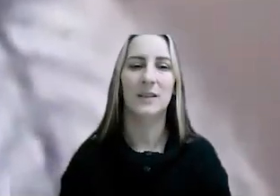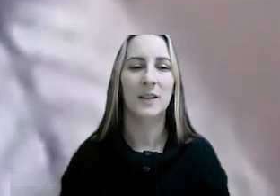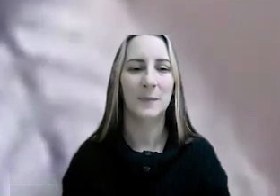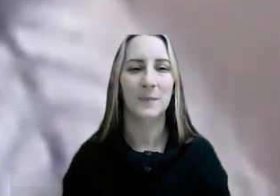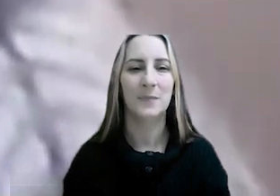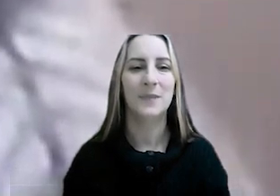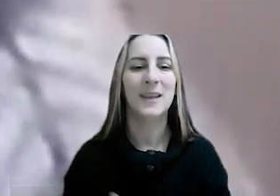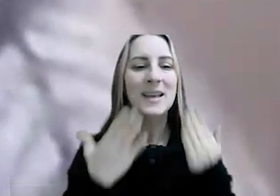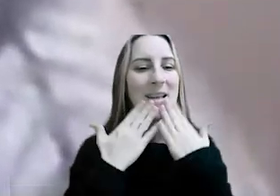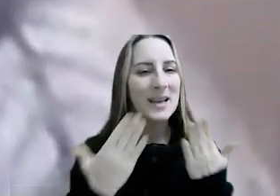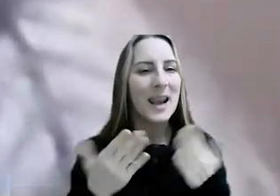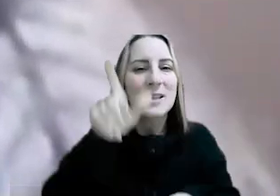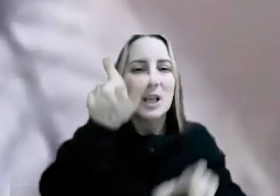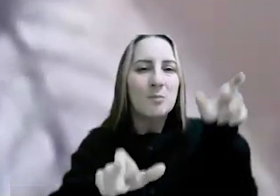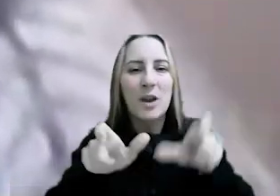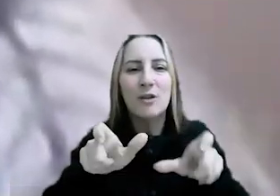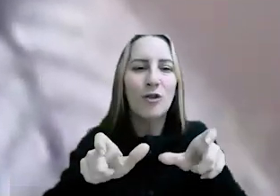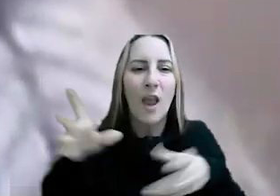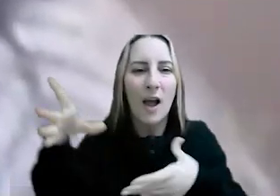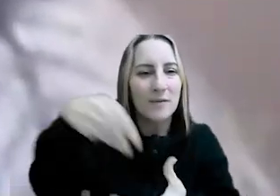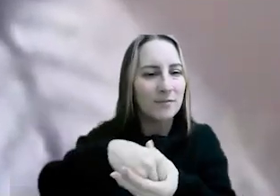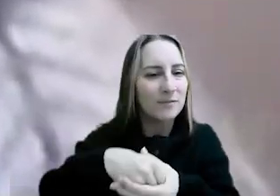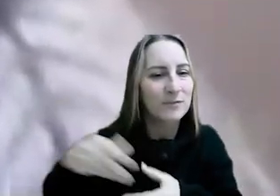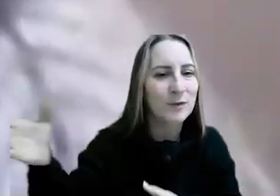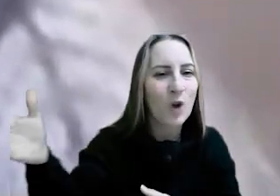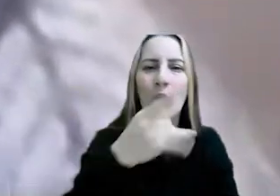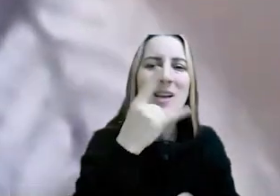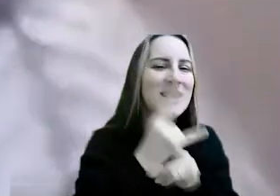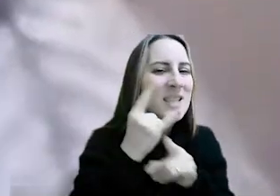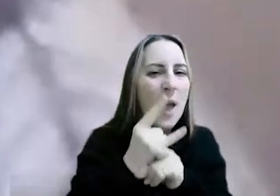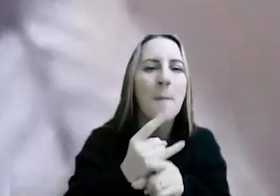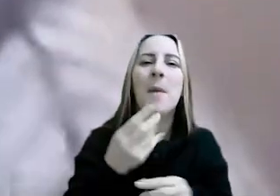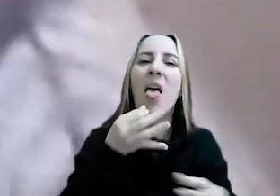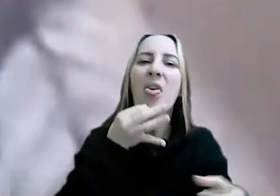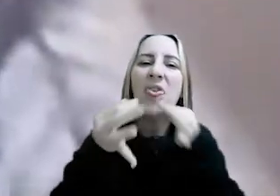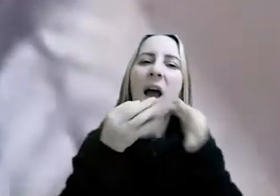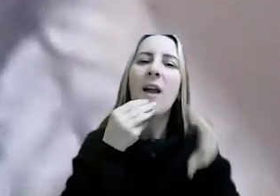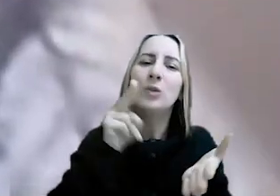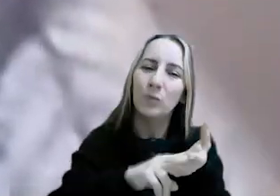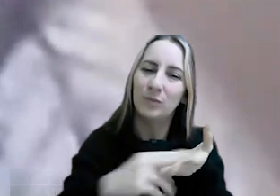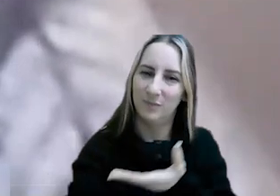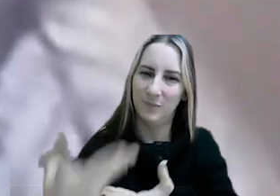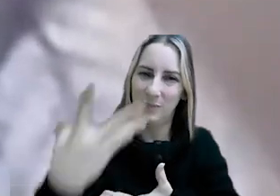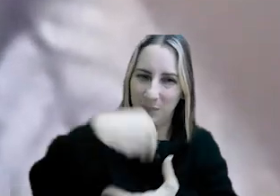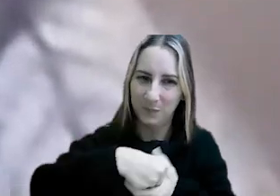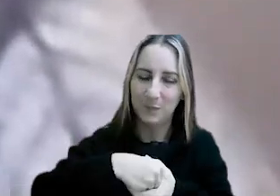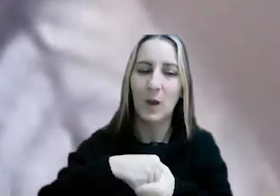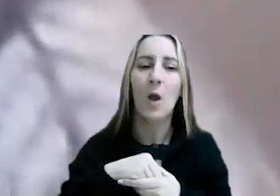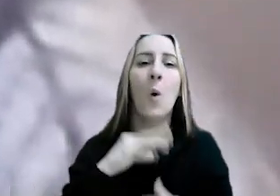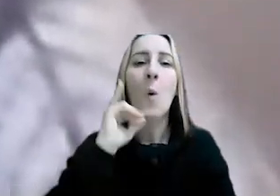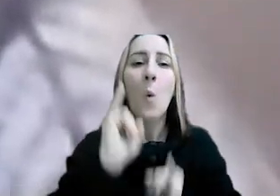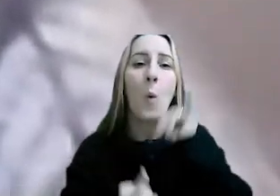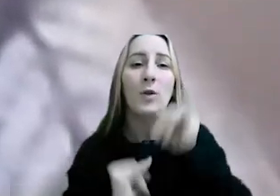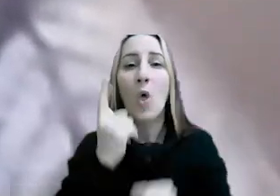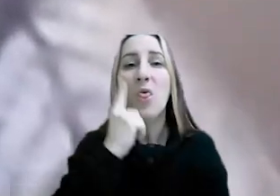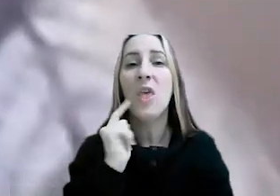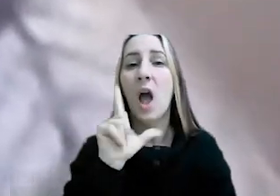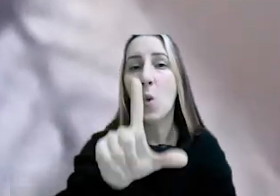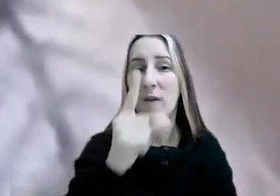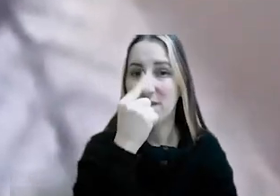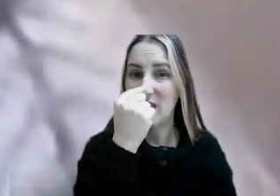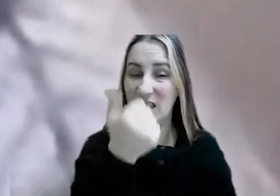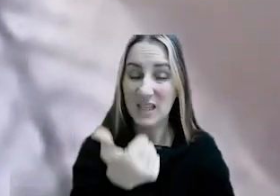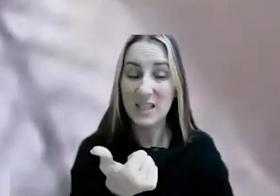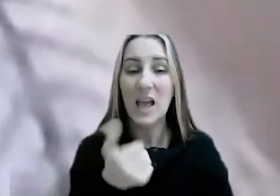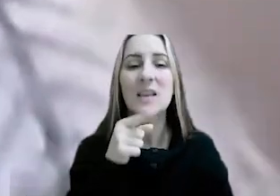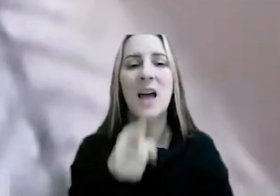agradecerle a todos los participantes que nos siguen siempre en Diálogos Tributarios. Les voy a comentar que el día lunes 26 vamos a estar